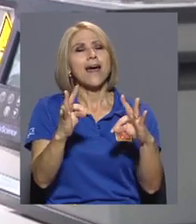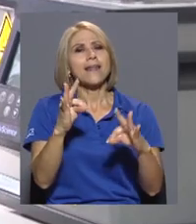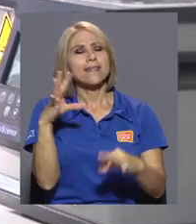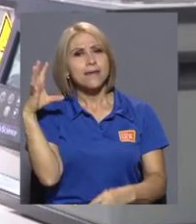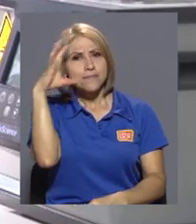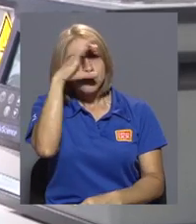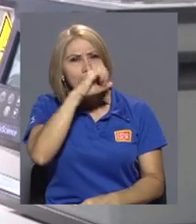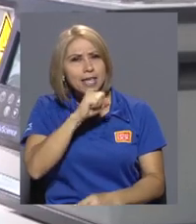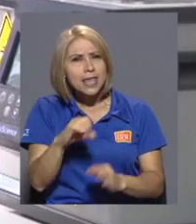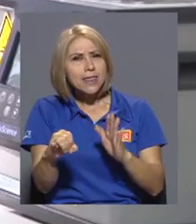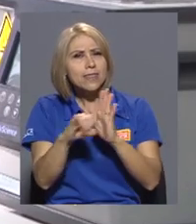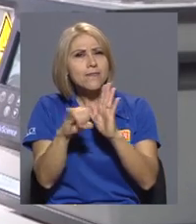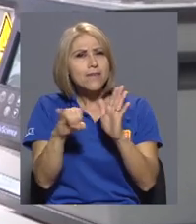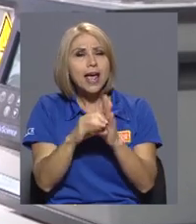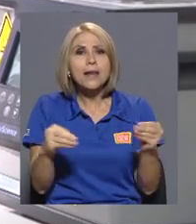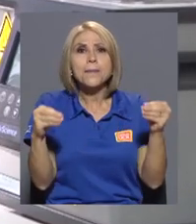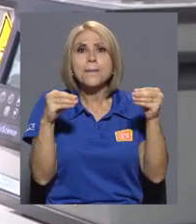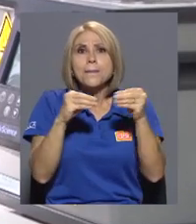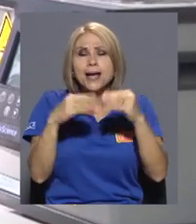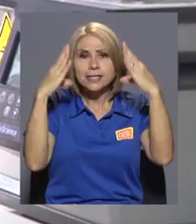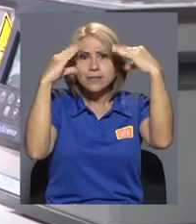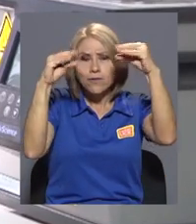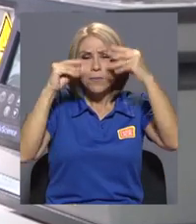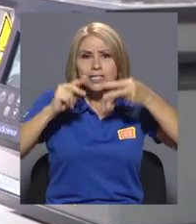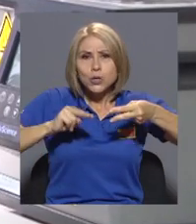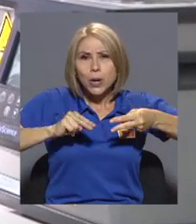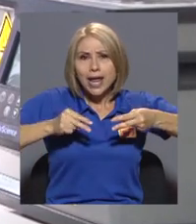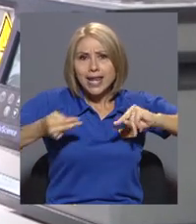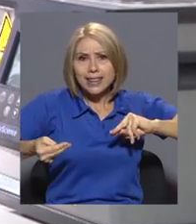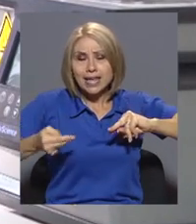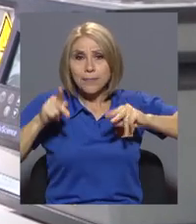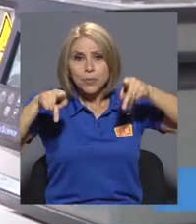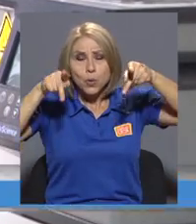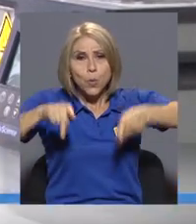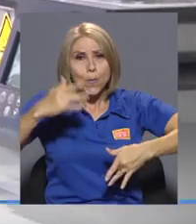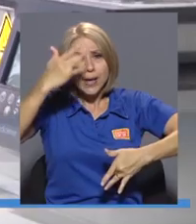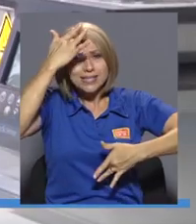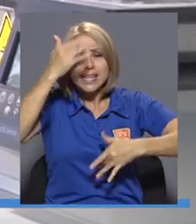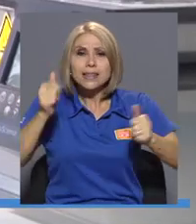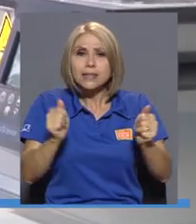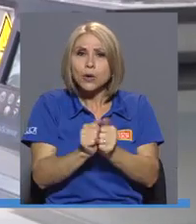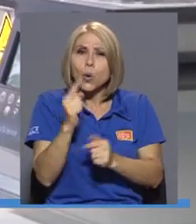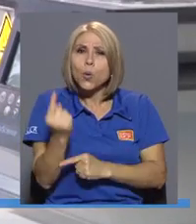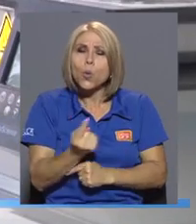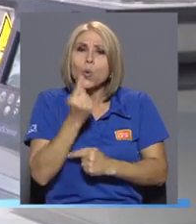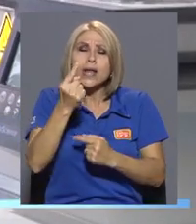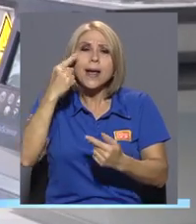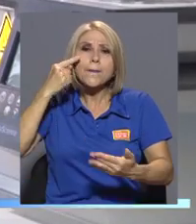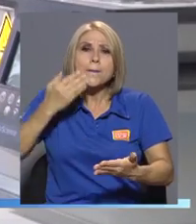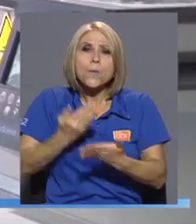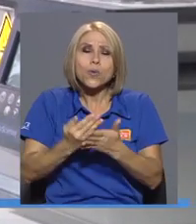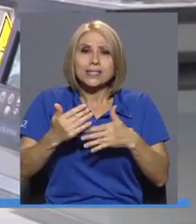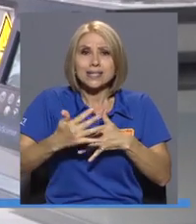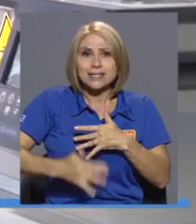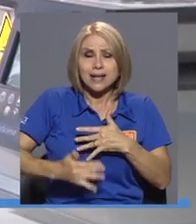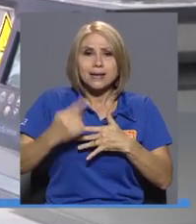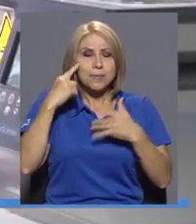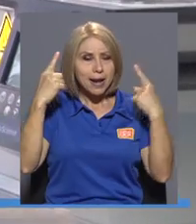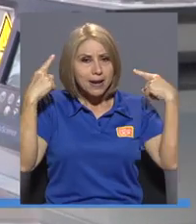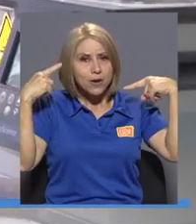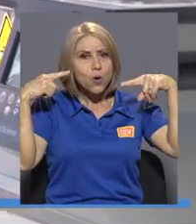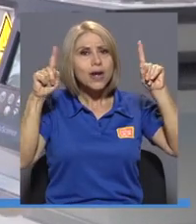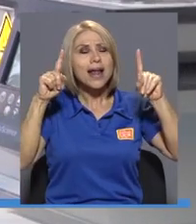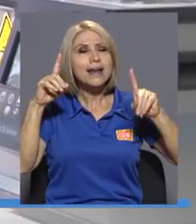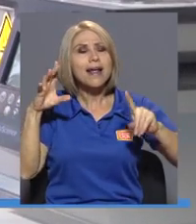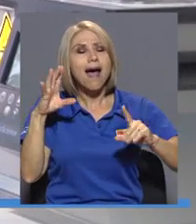la mayor cantidad de información genética en un paciente con una única muestra de sangre para lograr identificar